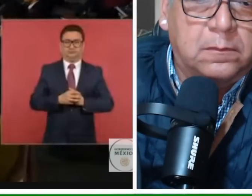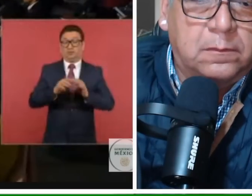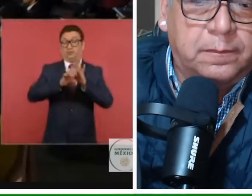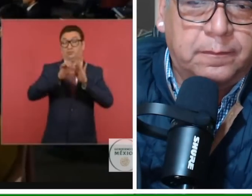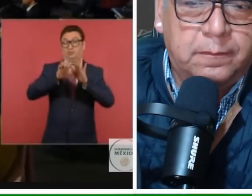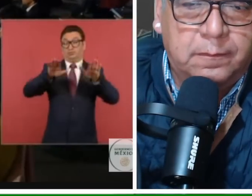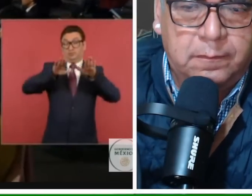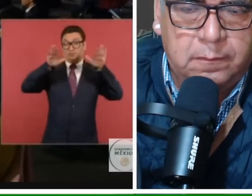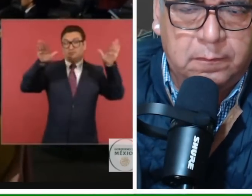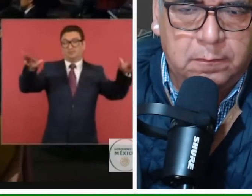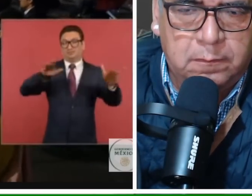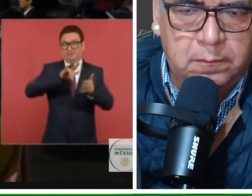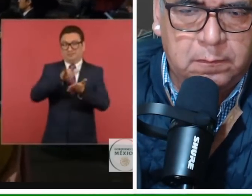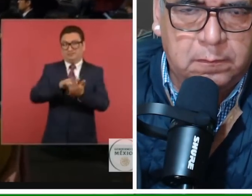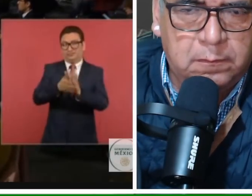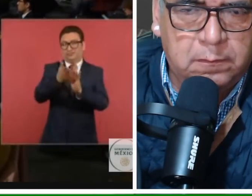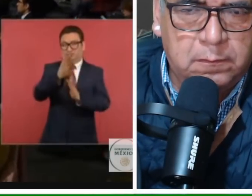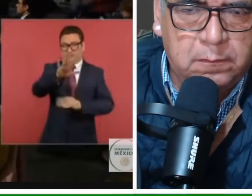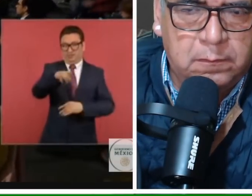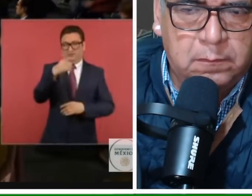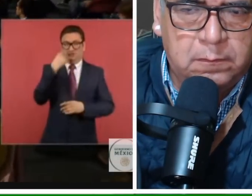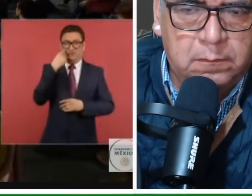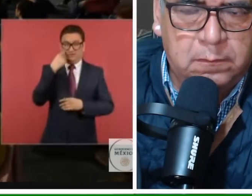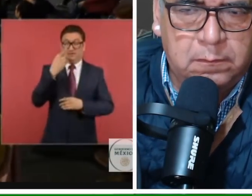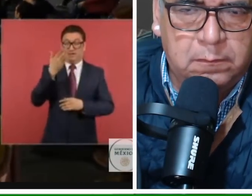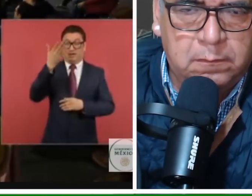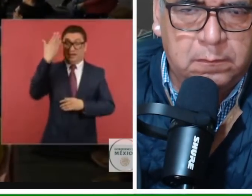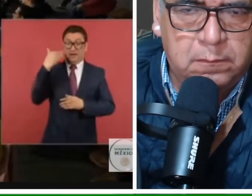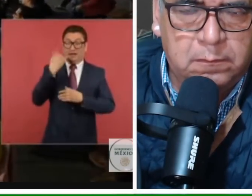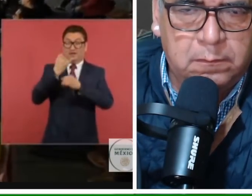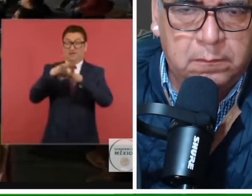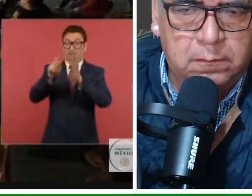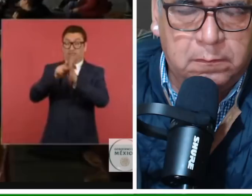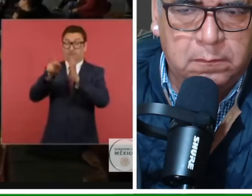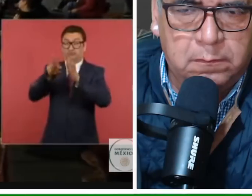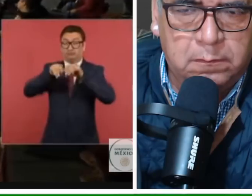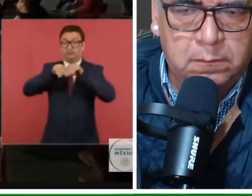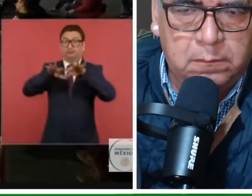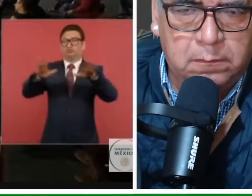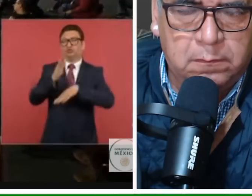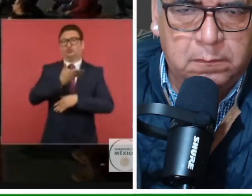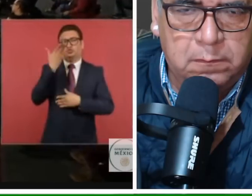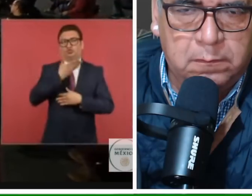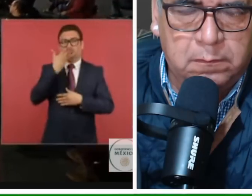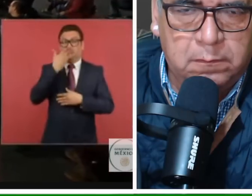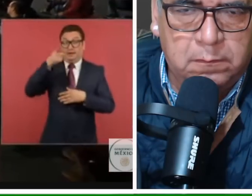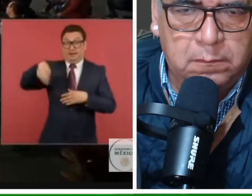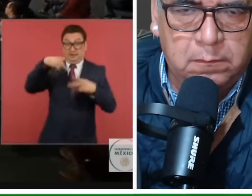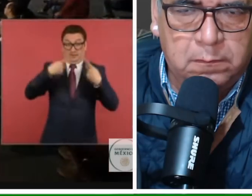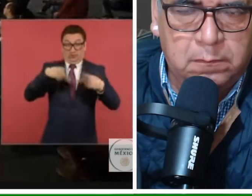aeropuertos. Fíjense, los medios de información convencionales, los dueños,